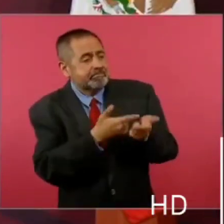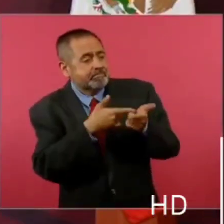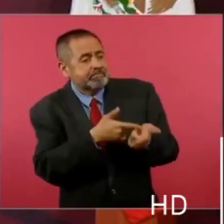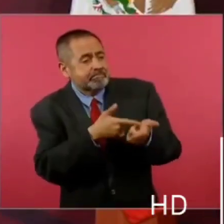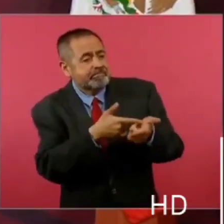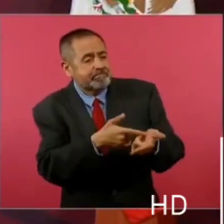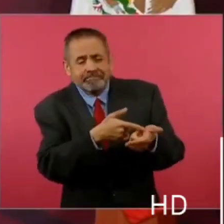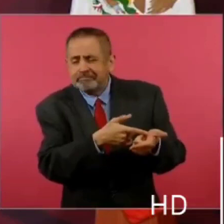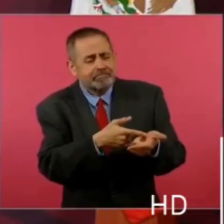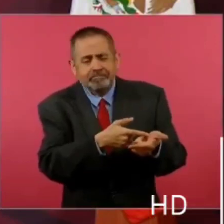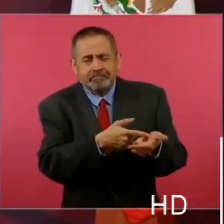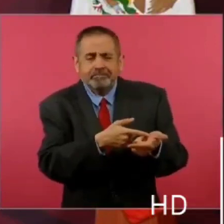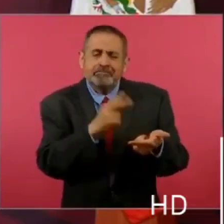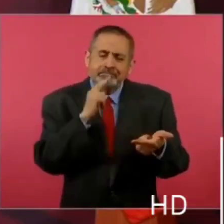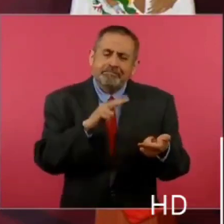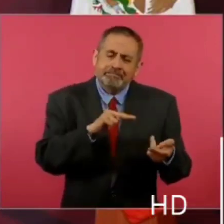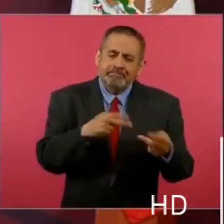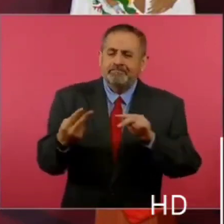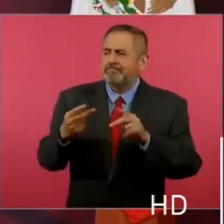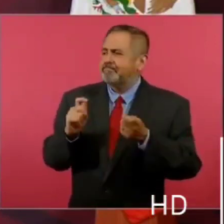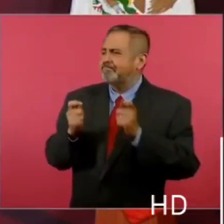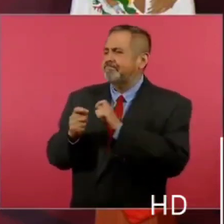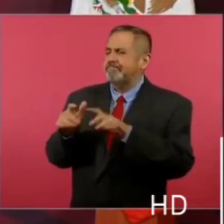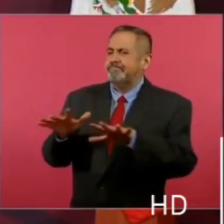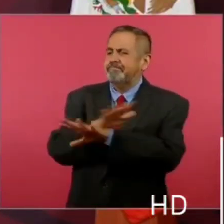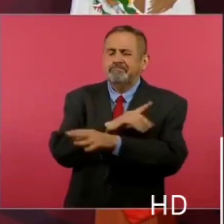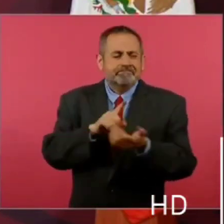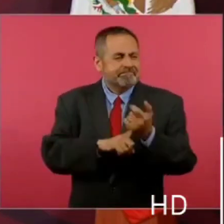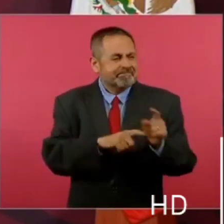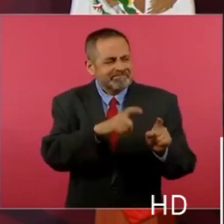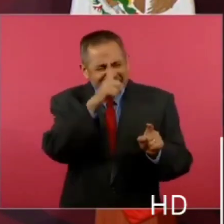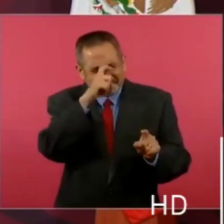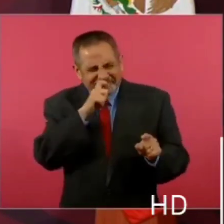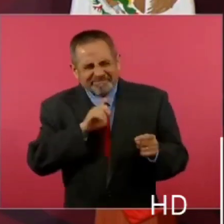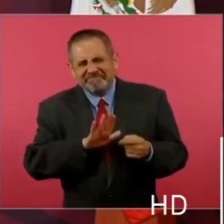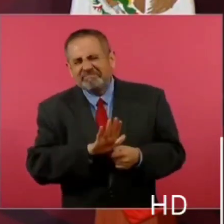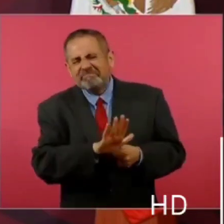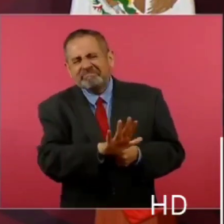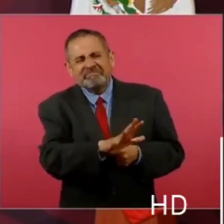continuar con un régimen podrido,